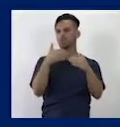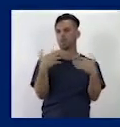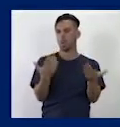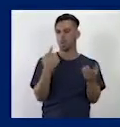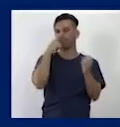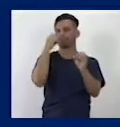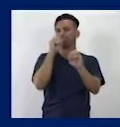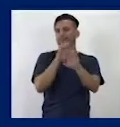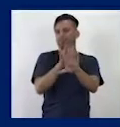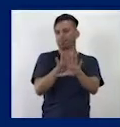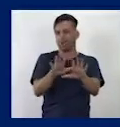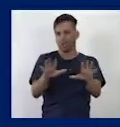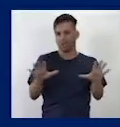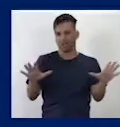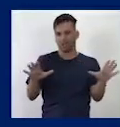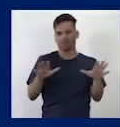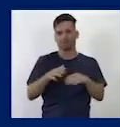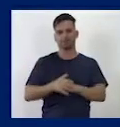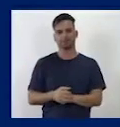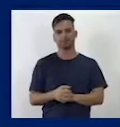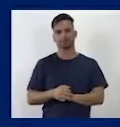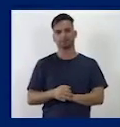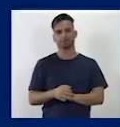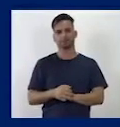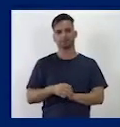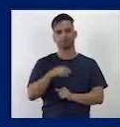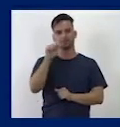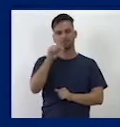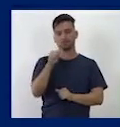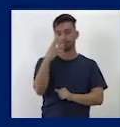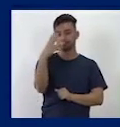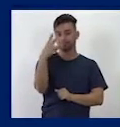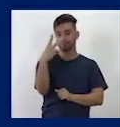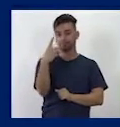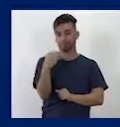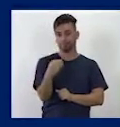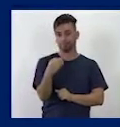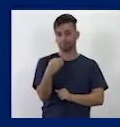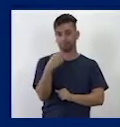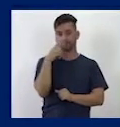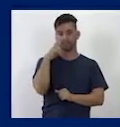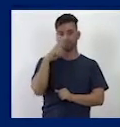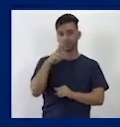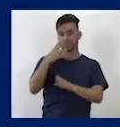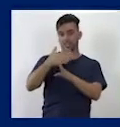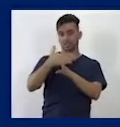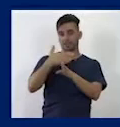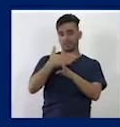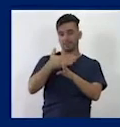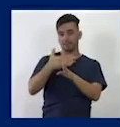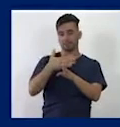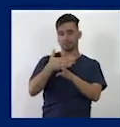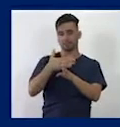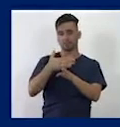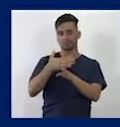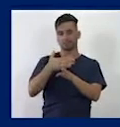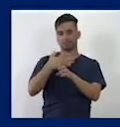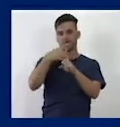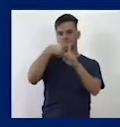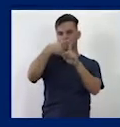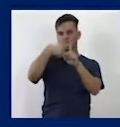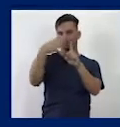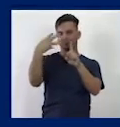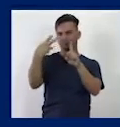espontáneo es decir el valor de la diferencia de potencial cuando